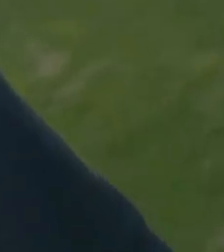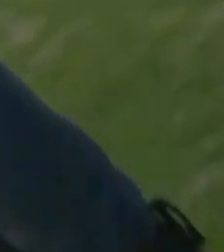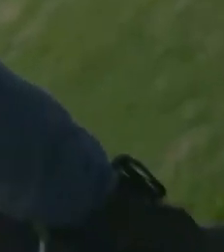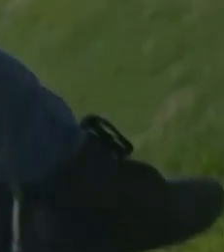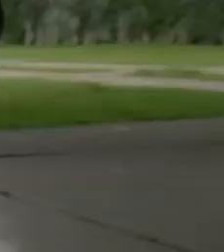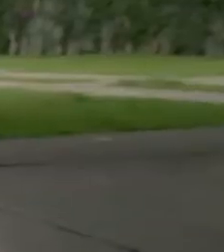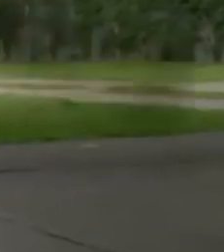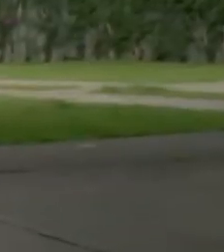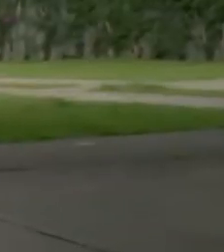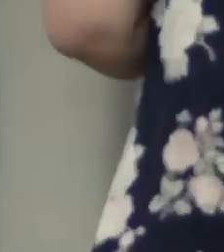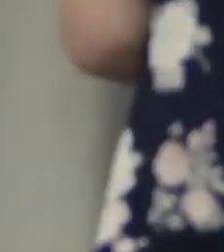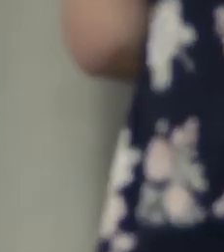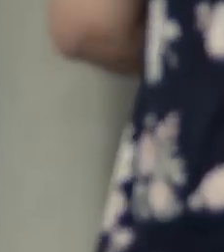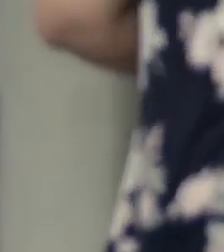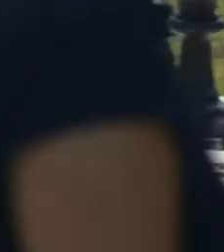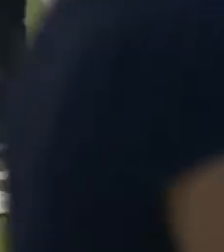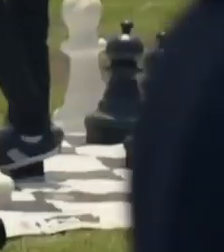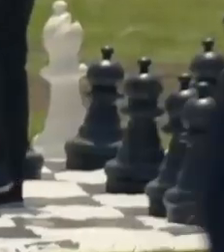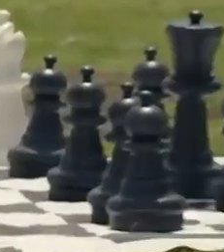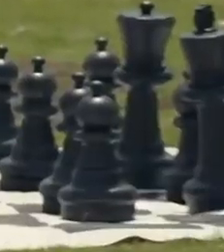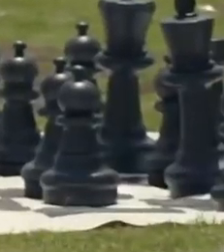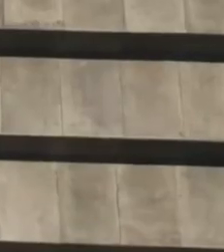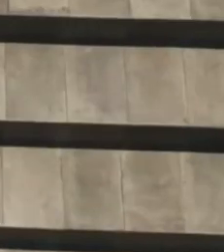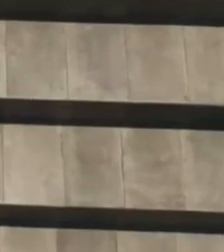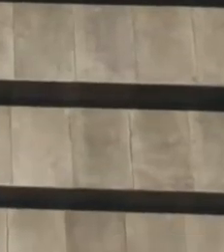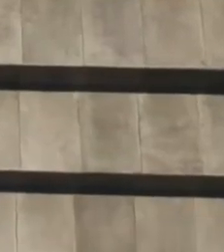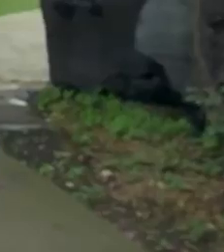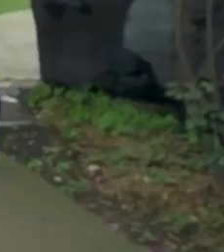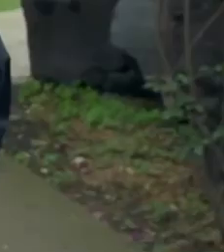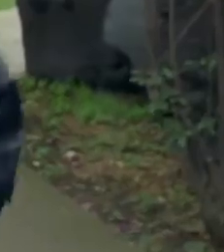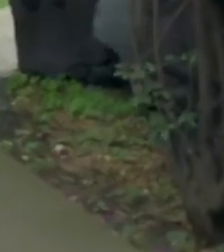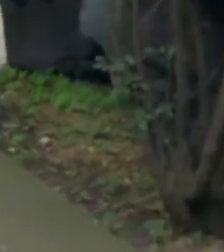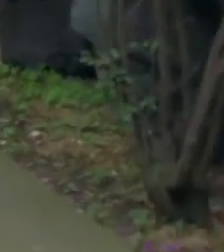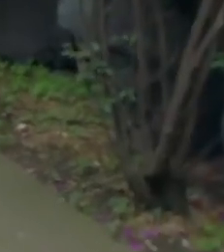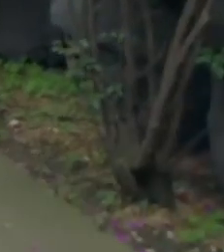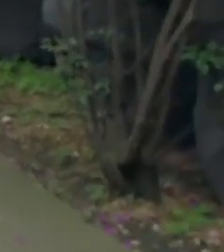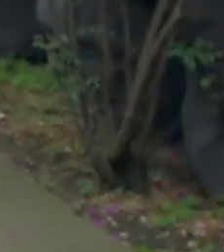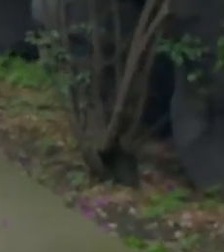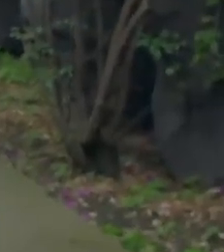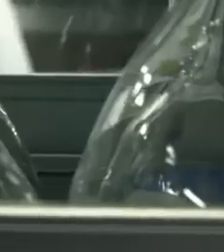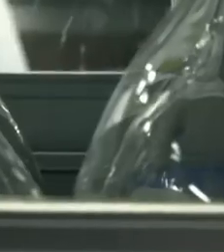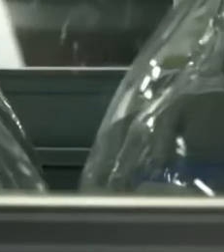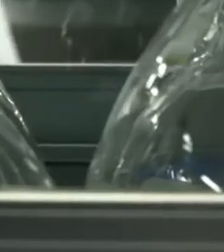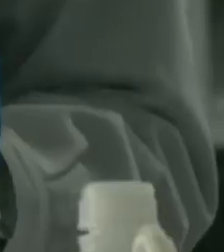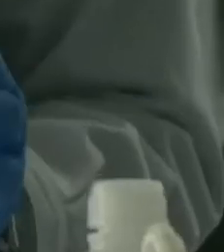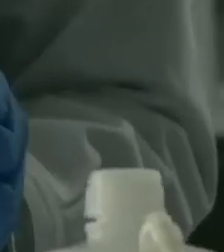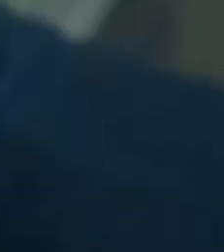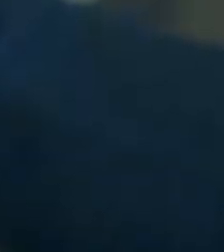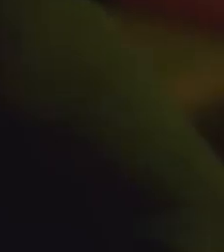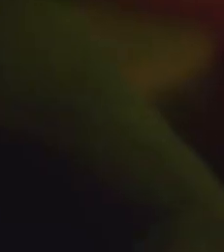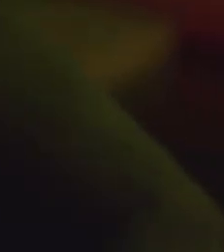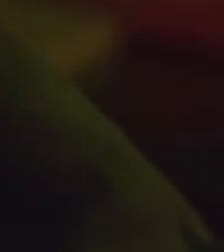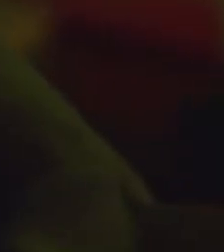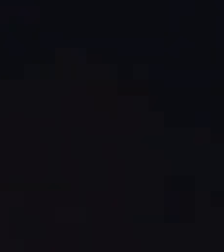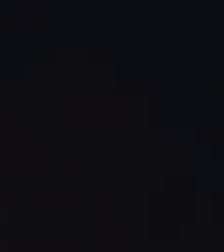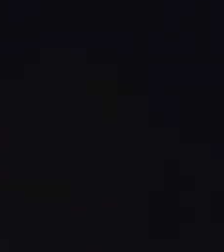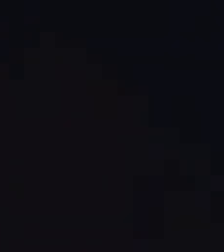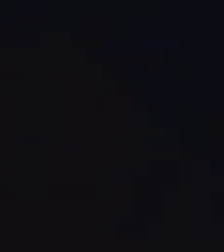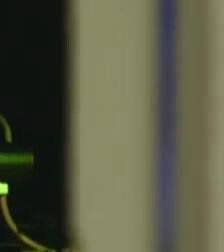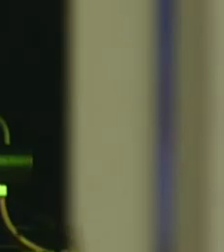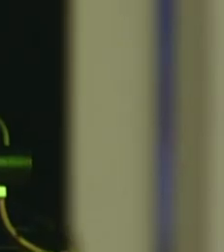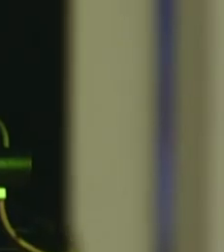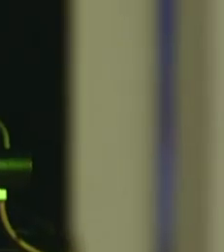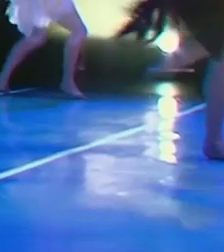somos la comunidad universitarios más grande del país libres mantenemos vivo el pensamiento crítico desarrollamos ciencia